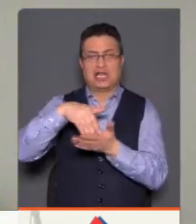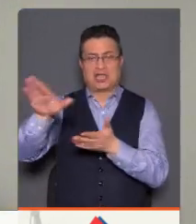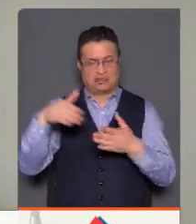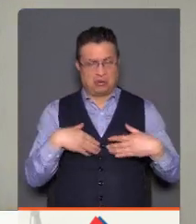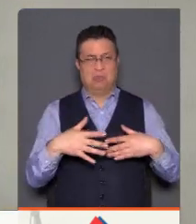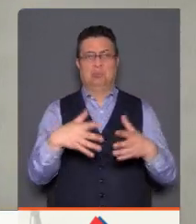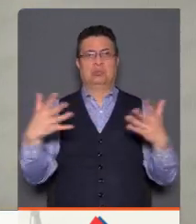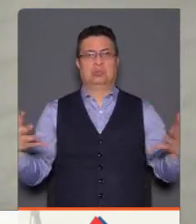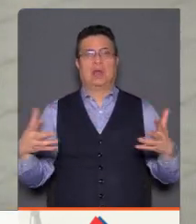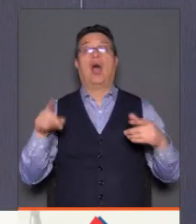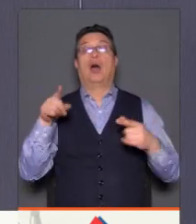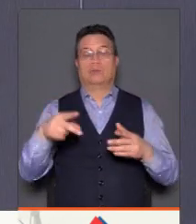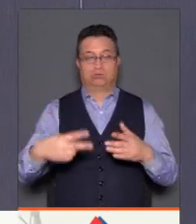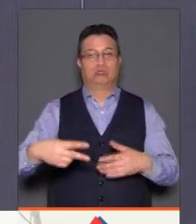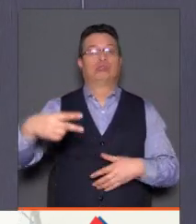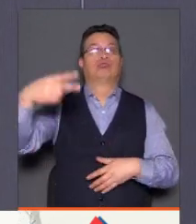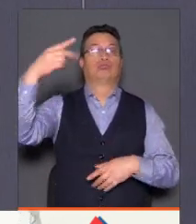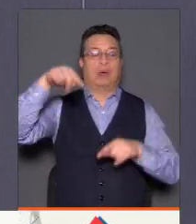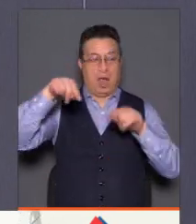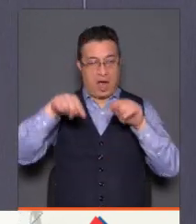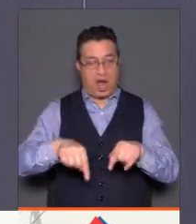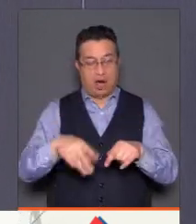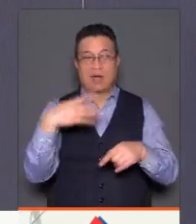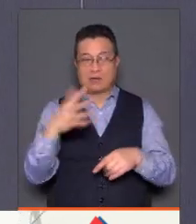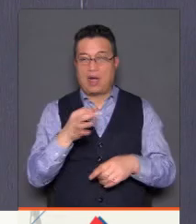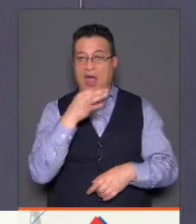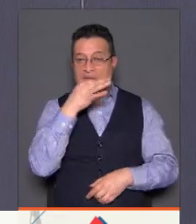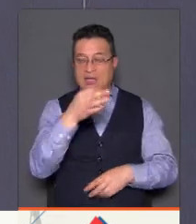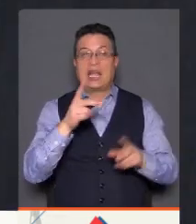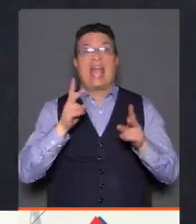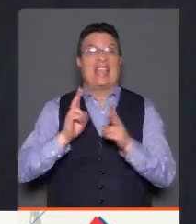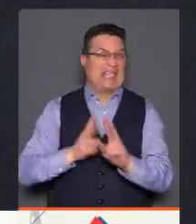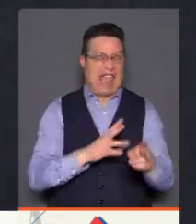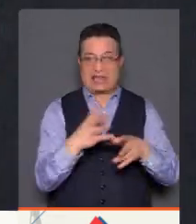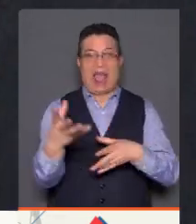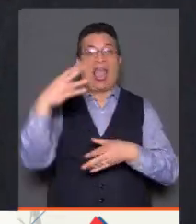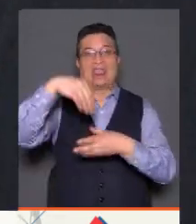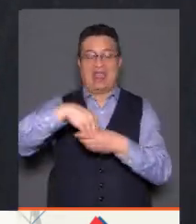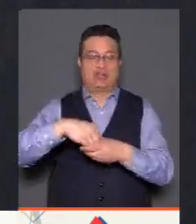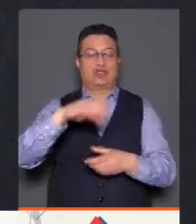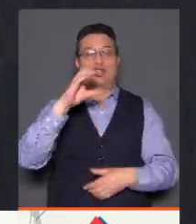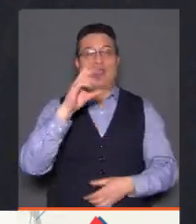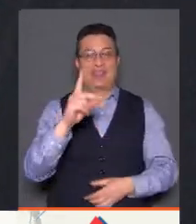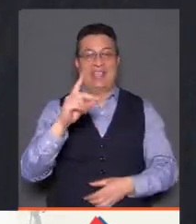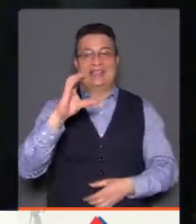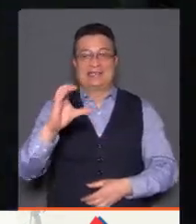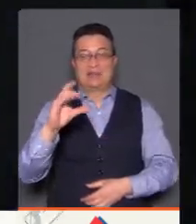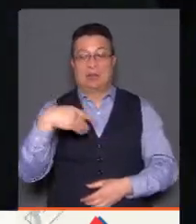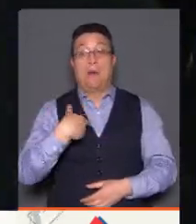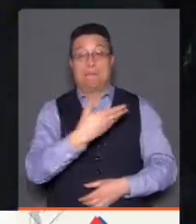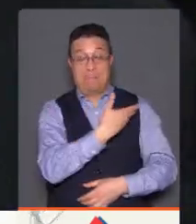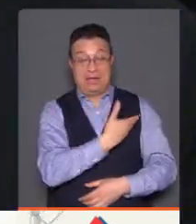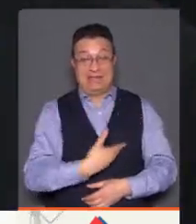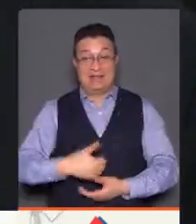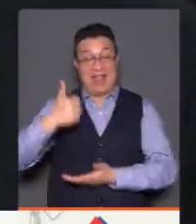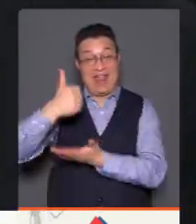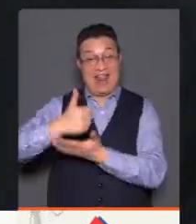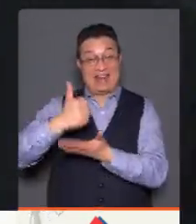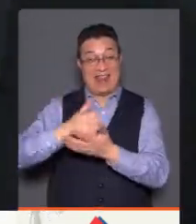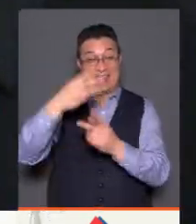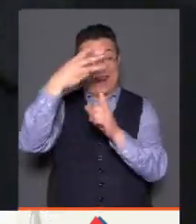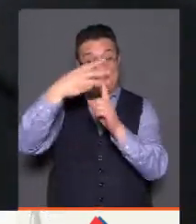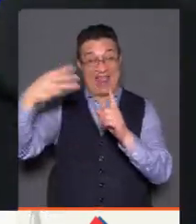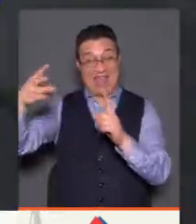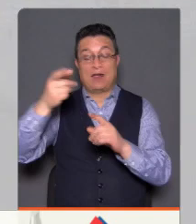que escaló en las últimas horas a lo que algunos ya califican de guerra civil en la DC con una querella del presidente de la colectividad del alcalde de La Granja, Felipe del Pin,